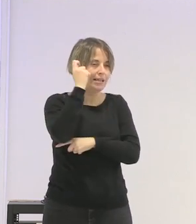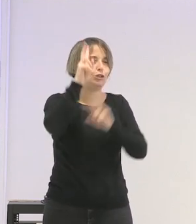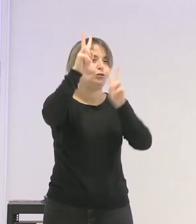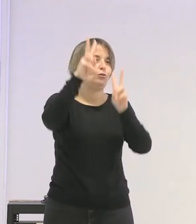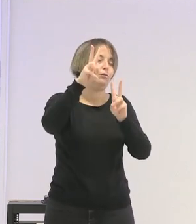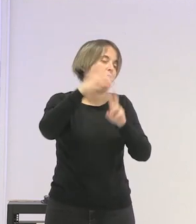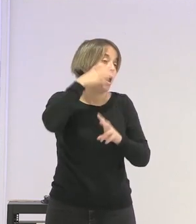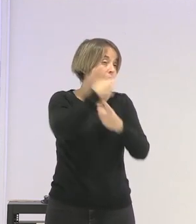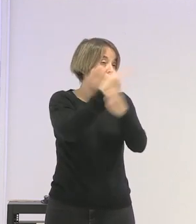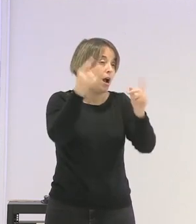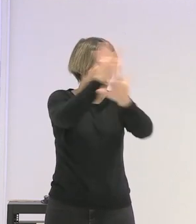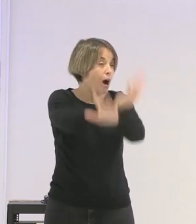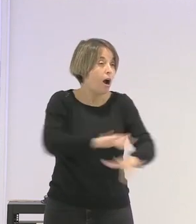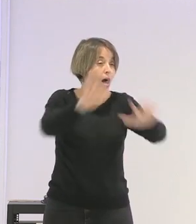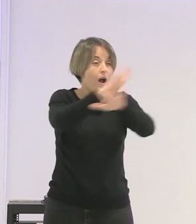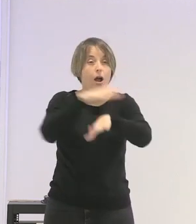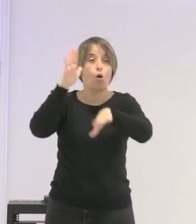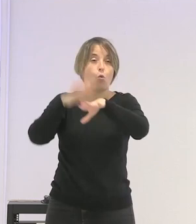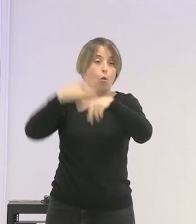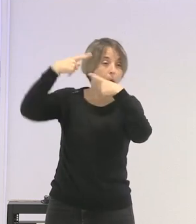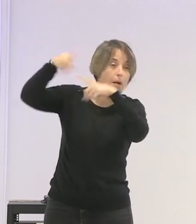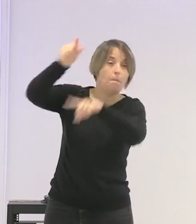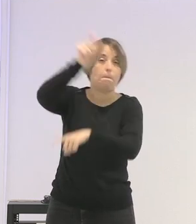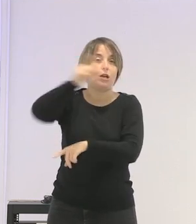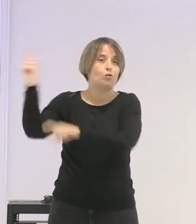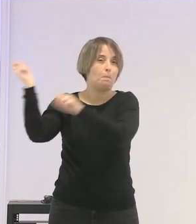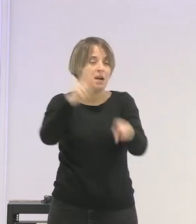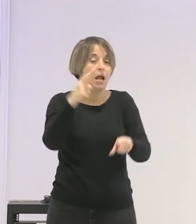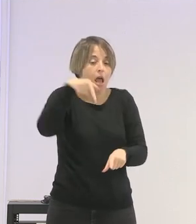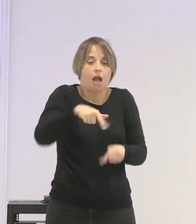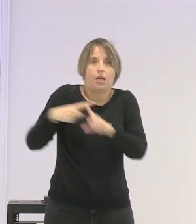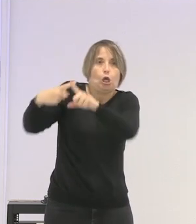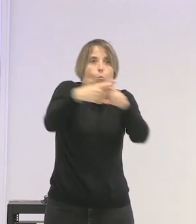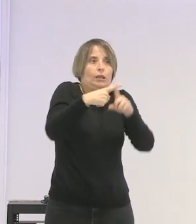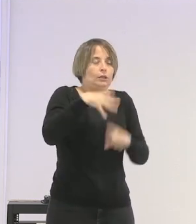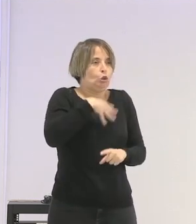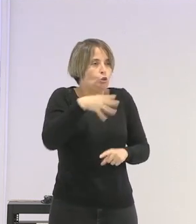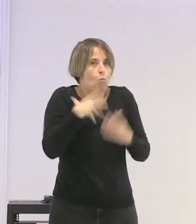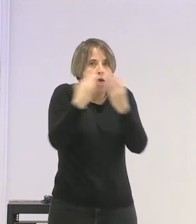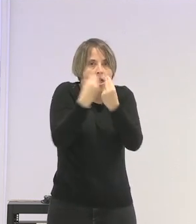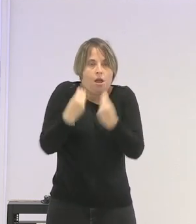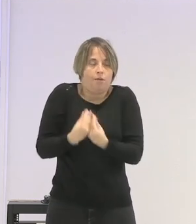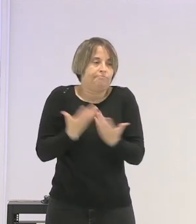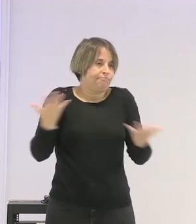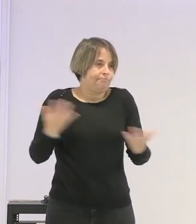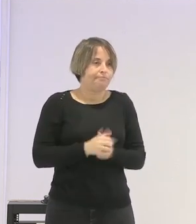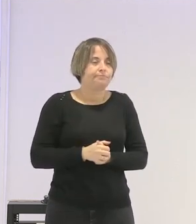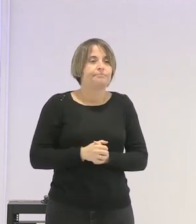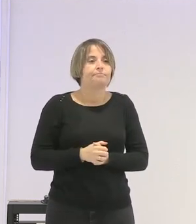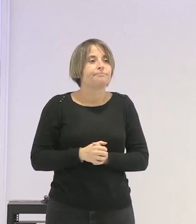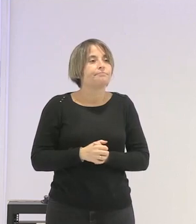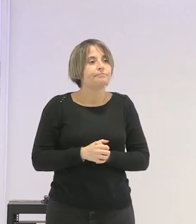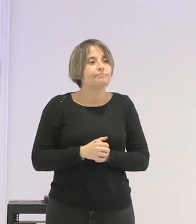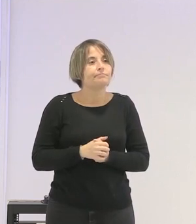cuestión de culpar a los de fuera, de decir que no cabemos todos, que etcétera, ¿no? Es verdad que luego hay